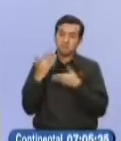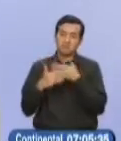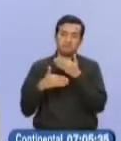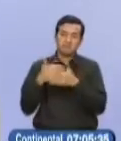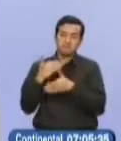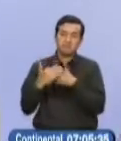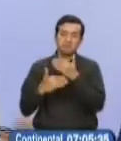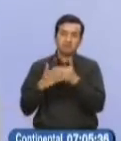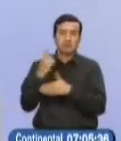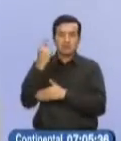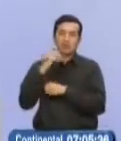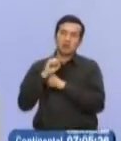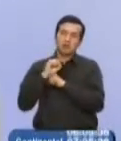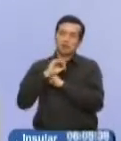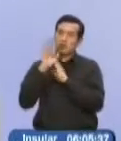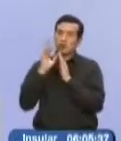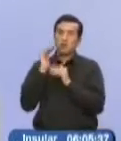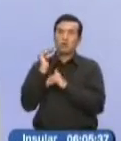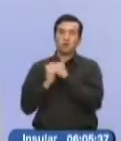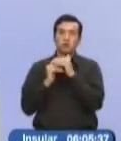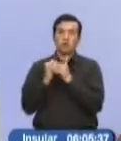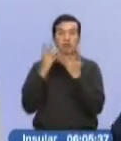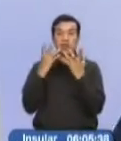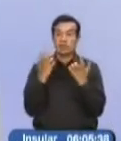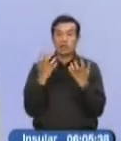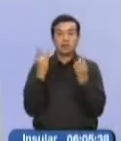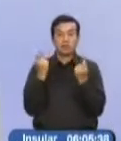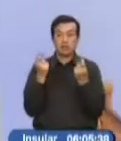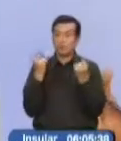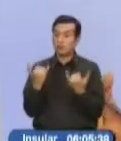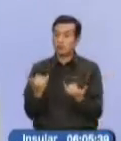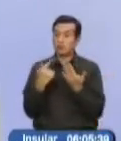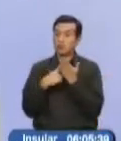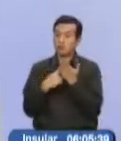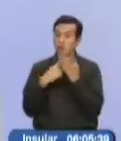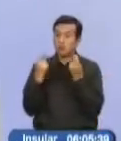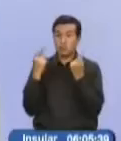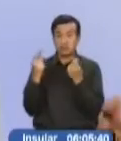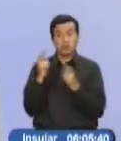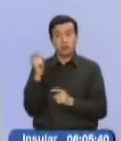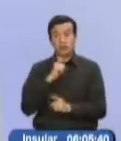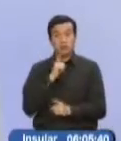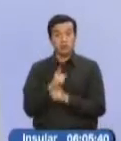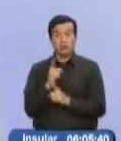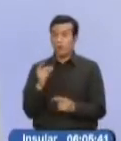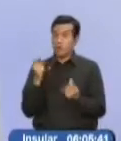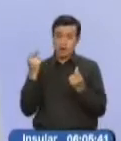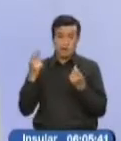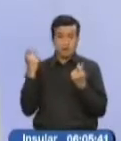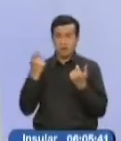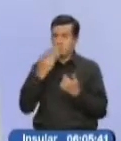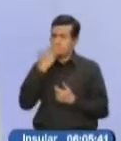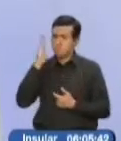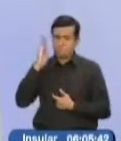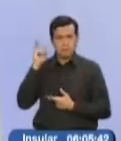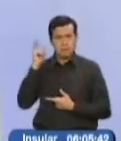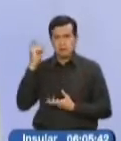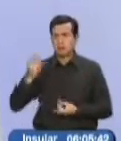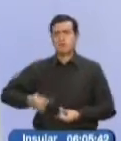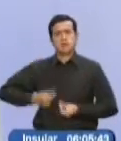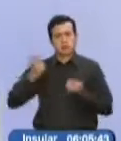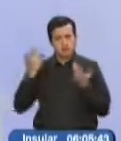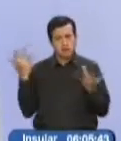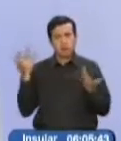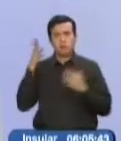de un paso a paso, ¿no? Quisiéramos ir más rápido, creo que quizás en estas reuniones se hable de esa manera, con esa frontalidad, para ir más rápido, para